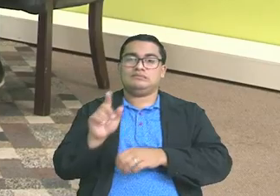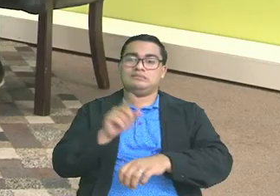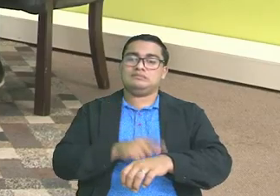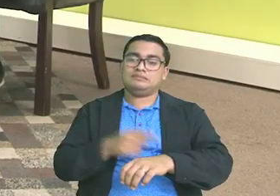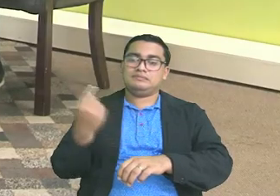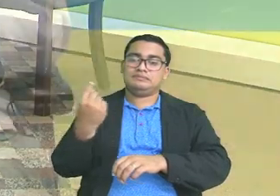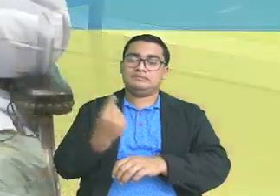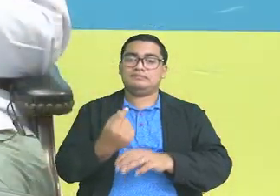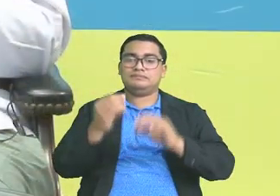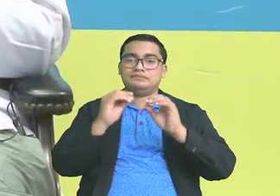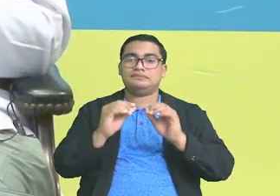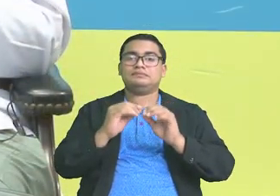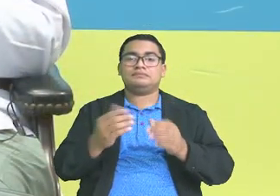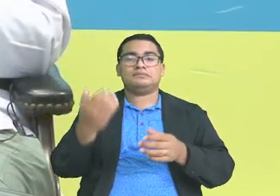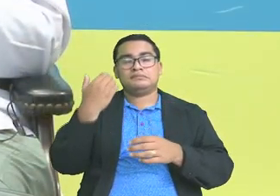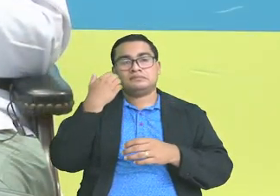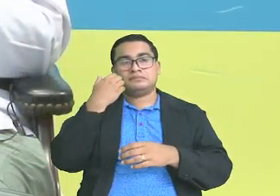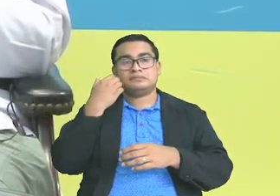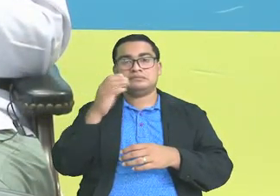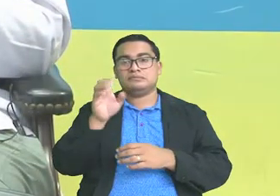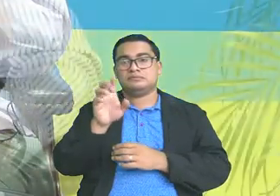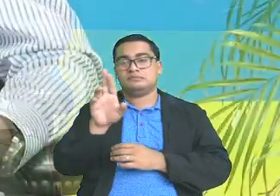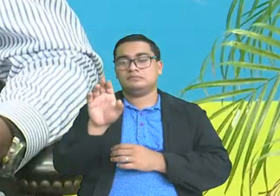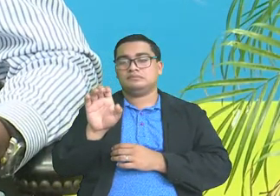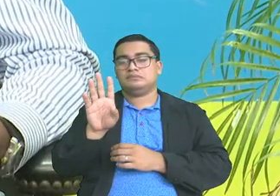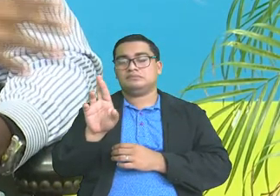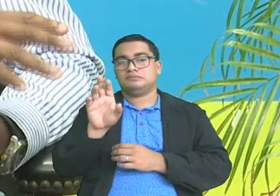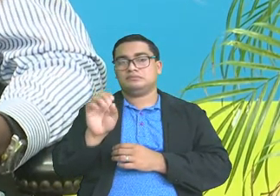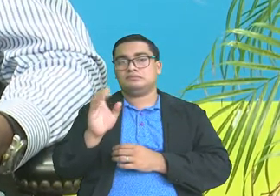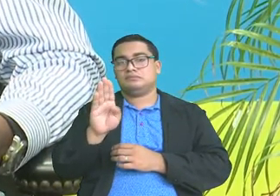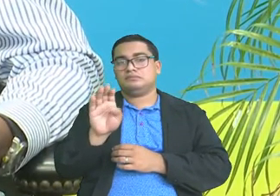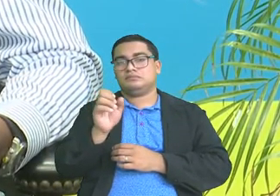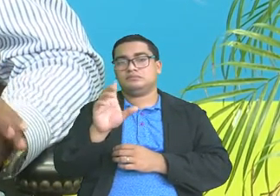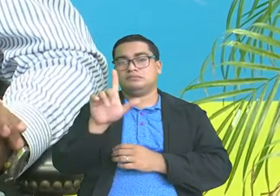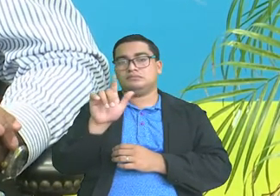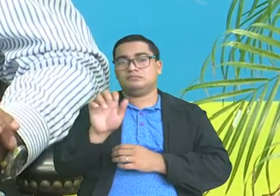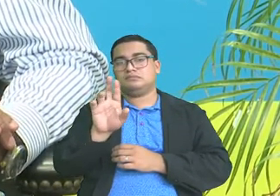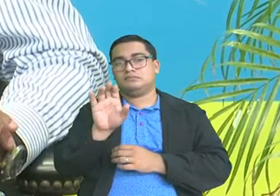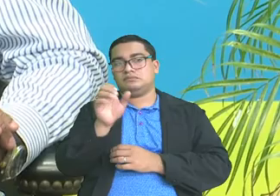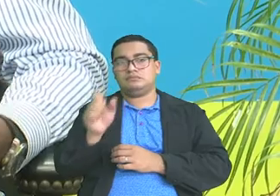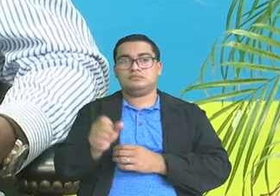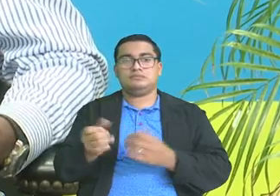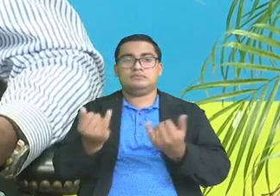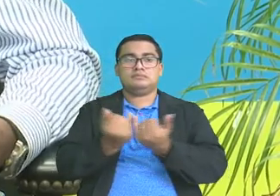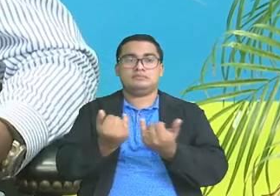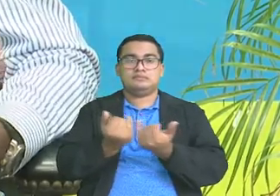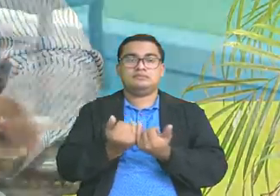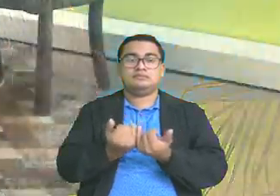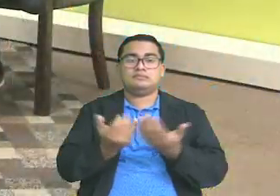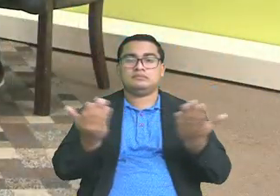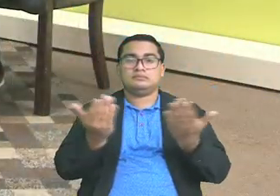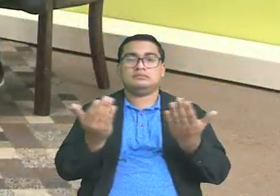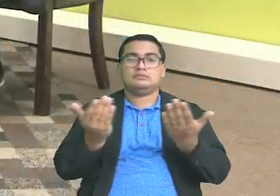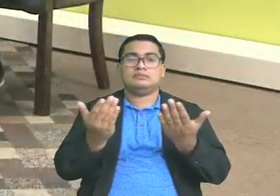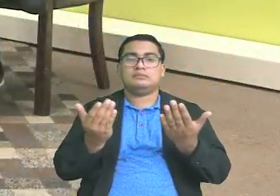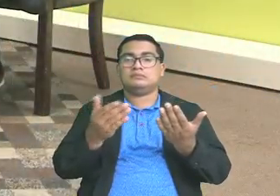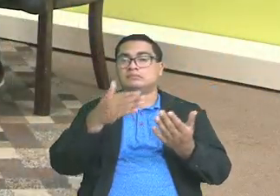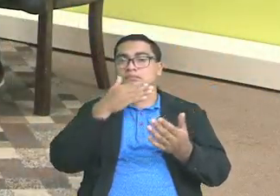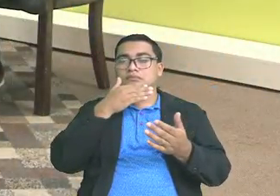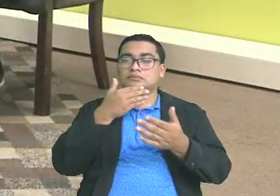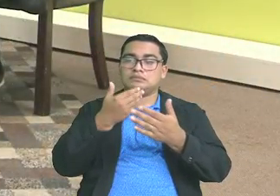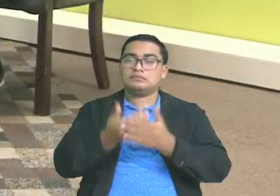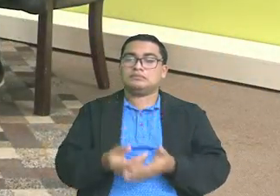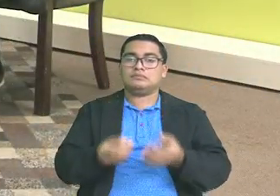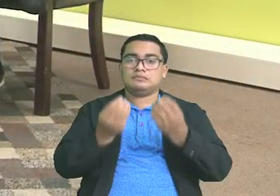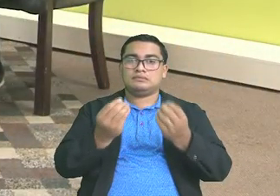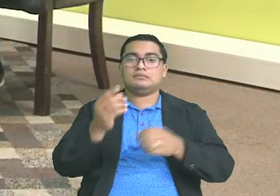sobre lo que es las enfermedades cerebrovascular, que son isquémicas, como el derrame cerebral, que es el hemorrágico. Gracias,